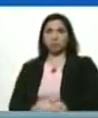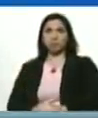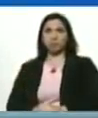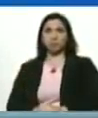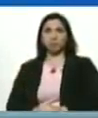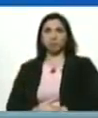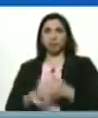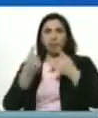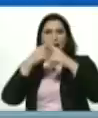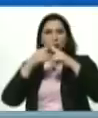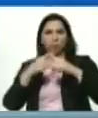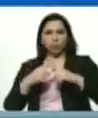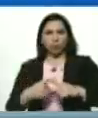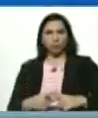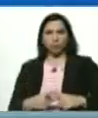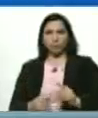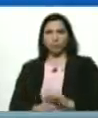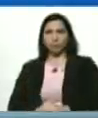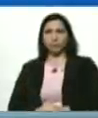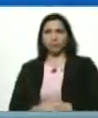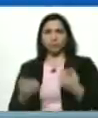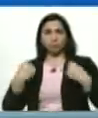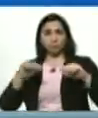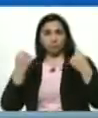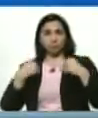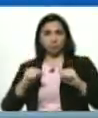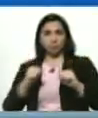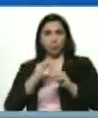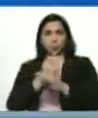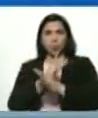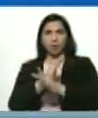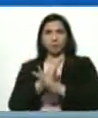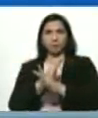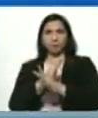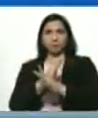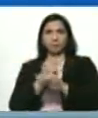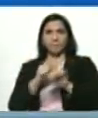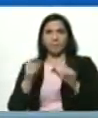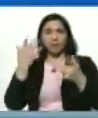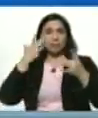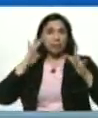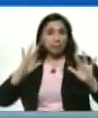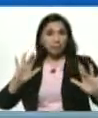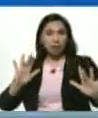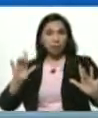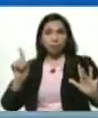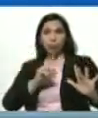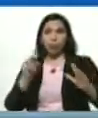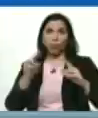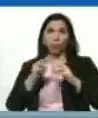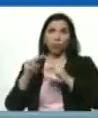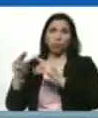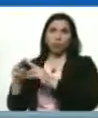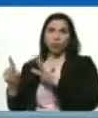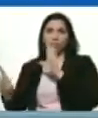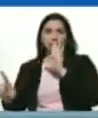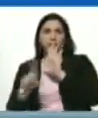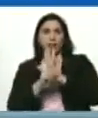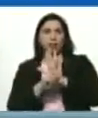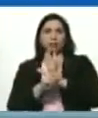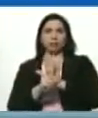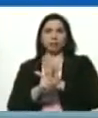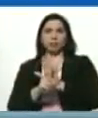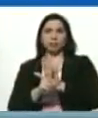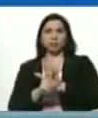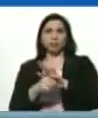calculando preparar una jugada para tratar de desconocer la legitimidad de las instituciones